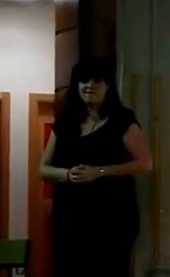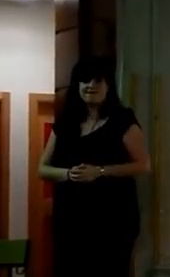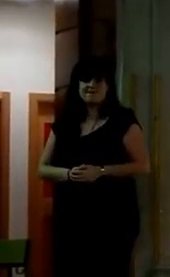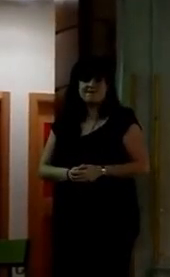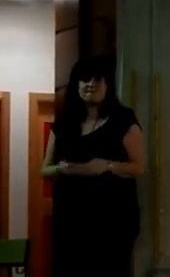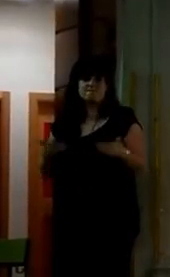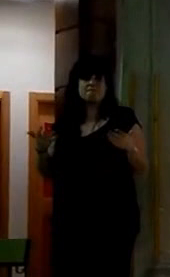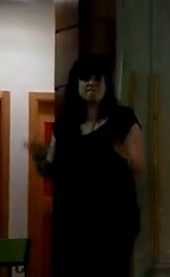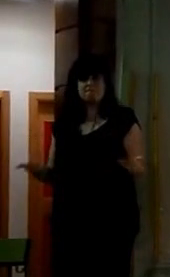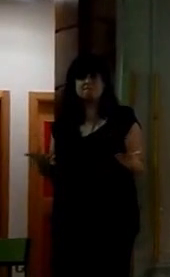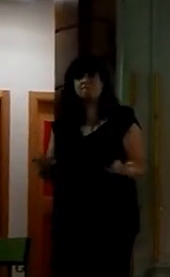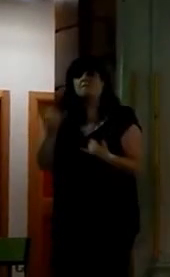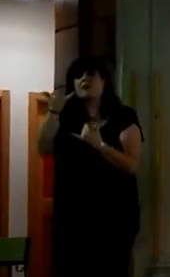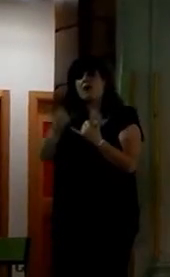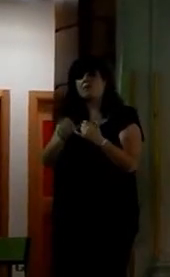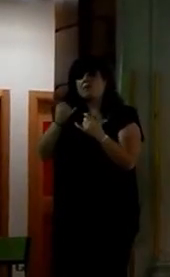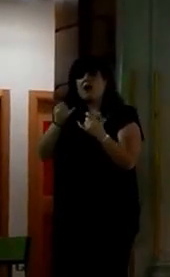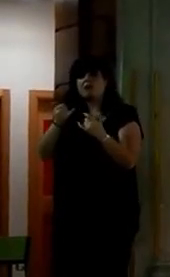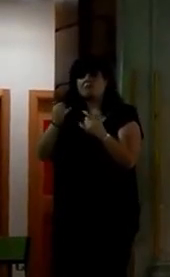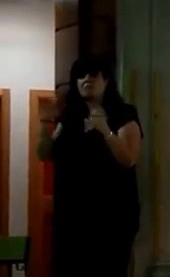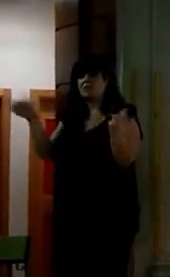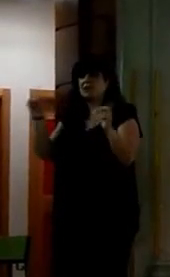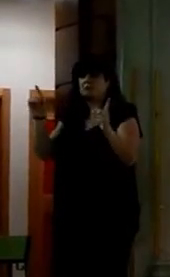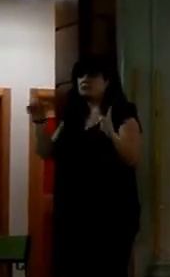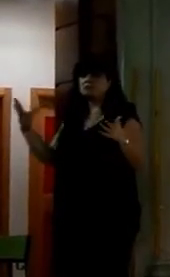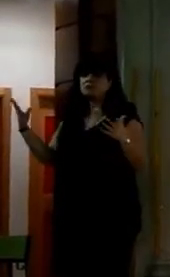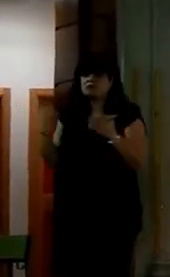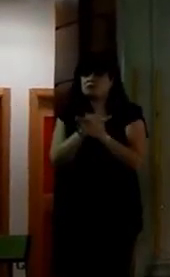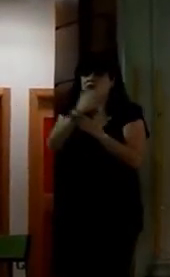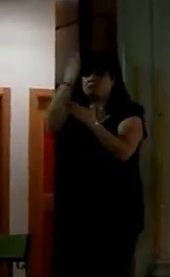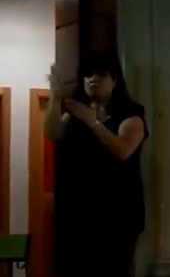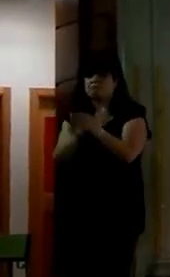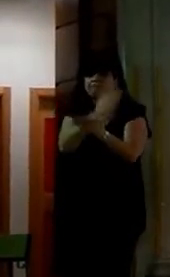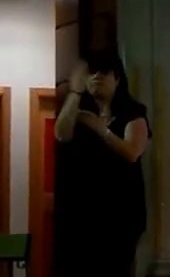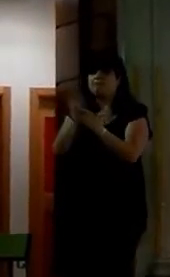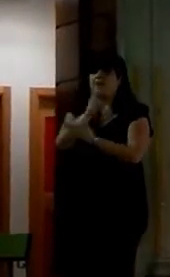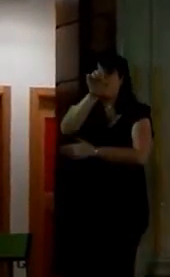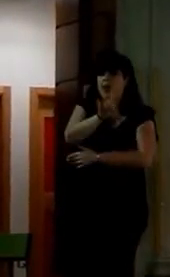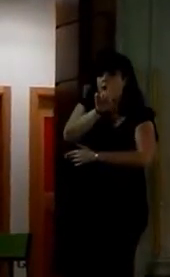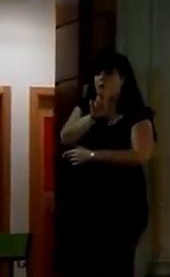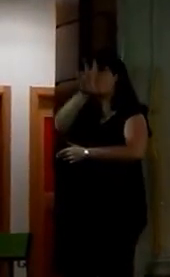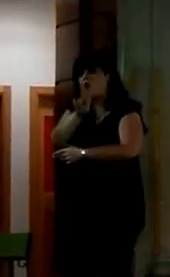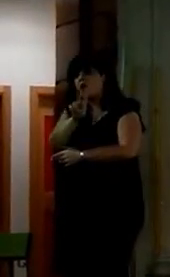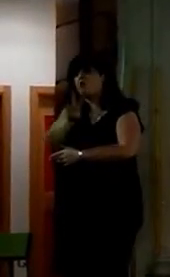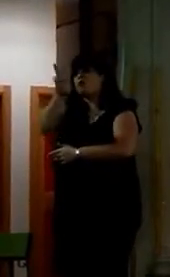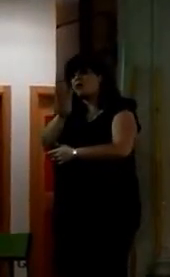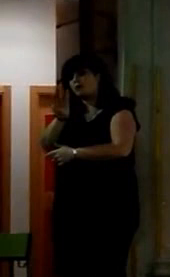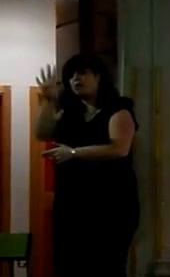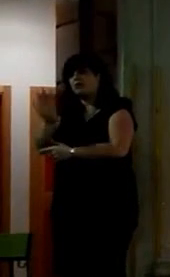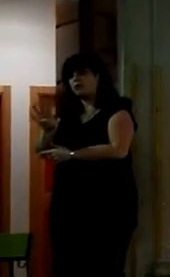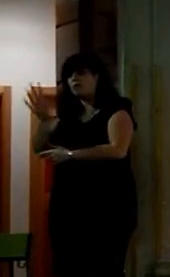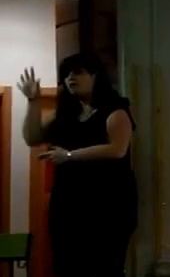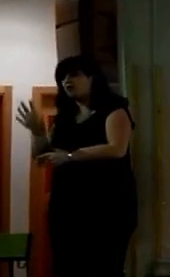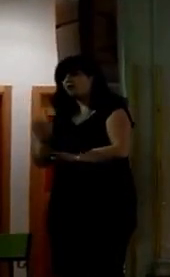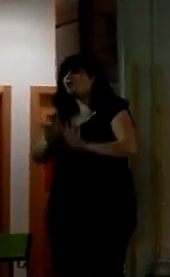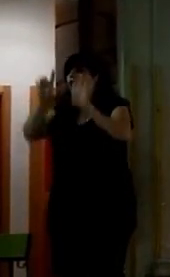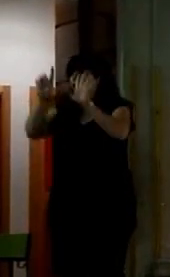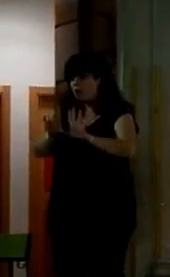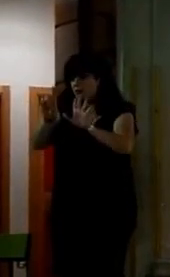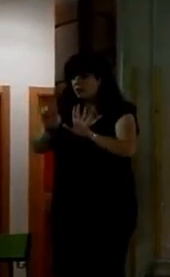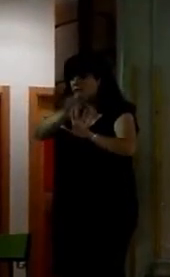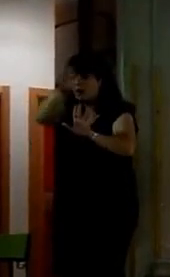eleccións. En cambio, desfilou por todas as teles. Estivo na primeira, estivo na dúas, na tres, na catro, na cinco, estivo na